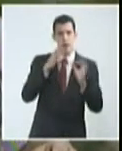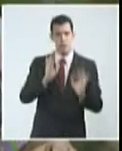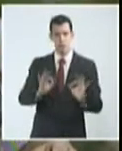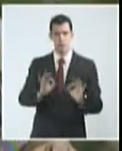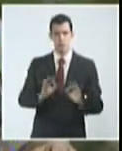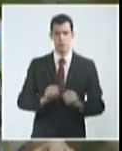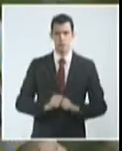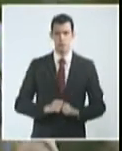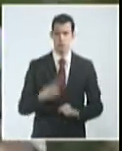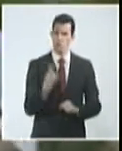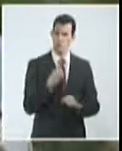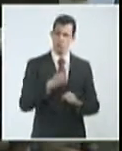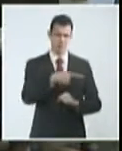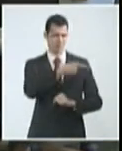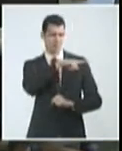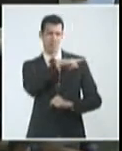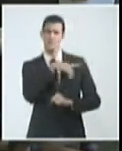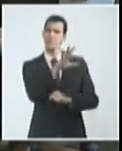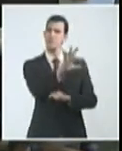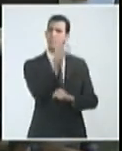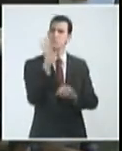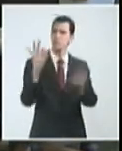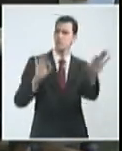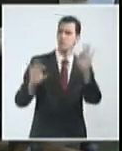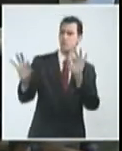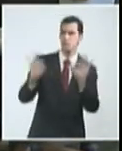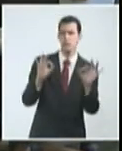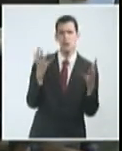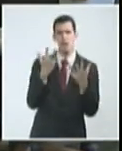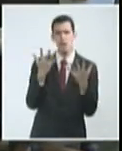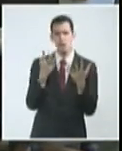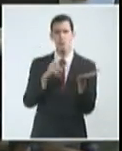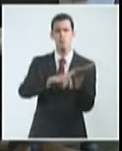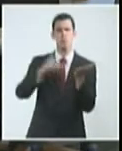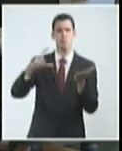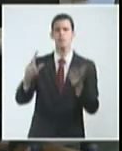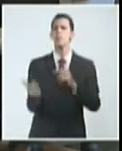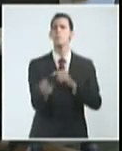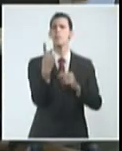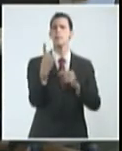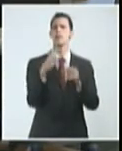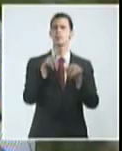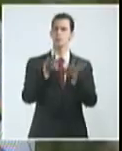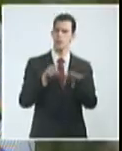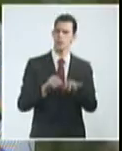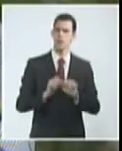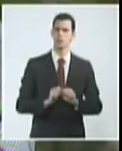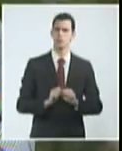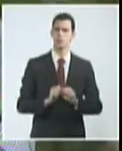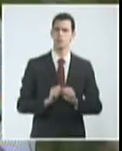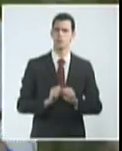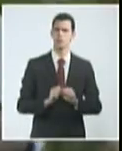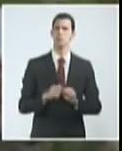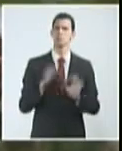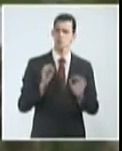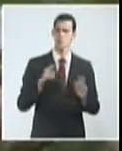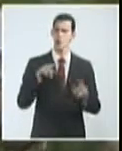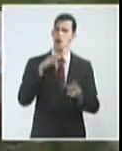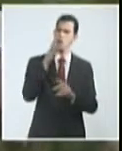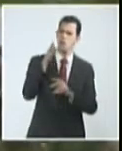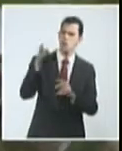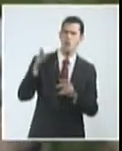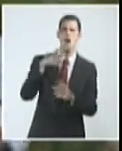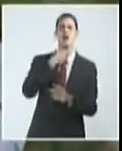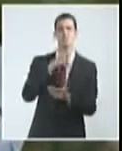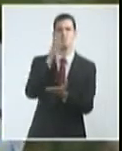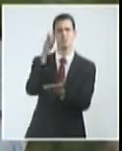los primeros secretarios de los comités provinciales del partido y participaron en la experiencia de la timba, compartieron con la población, vieron la experiencia de la timba y después